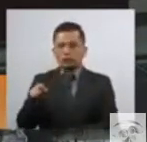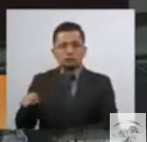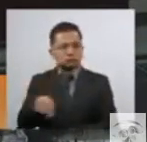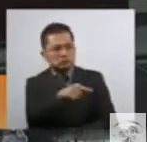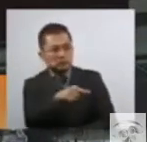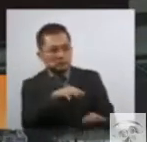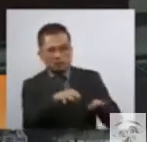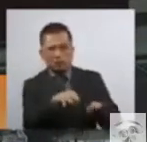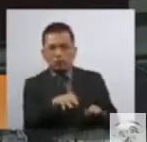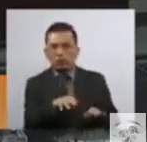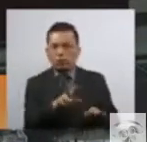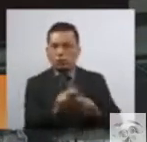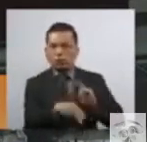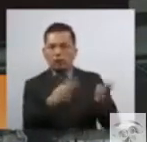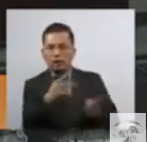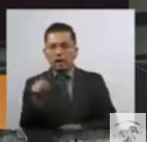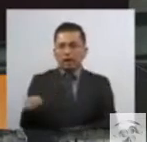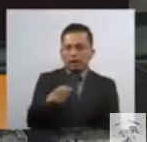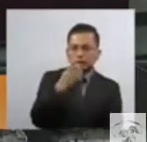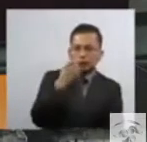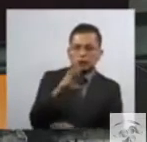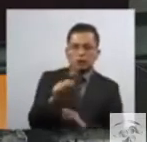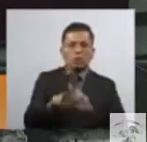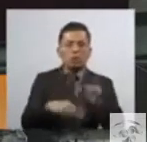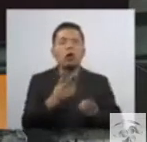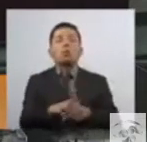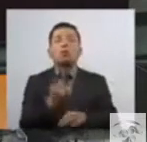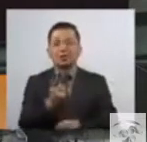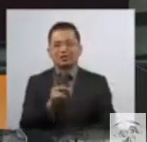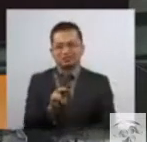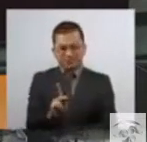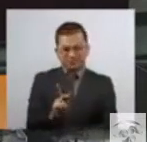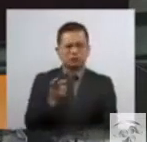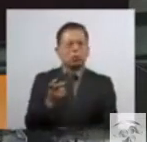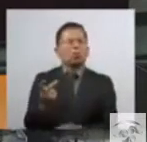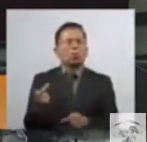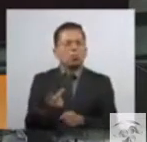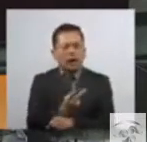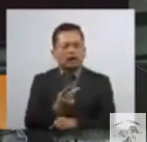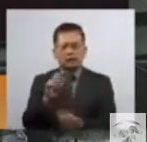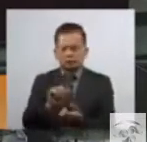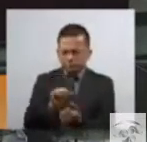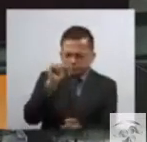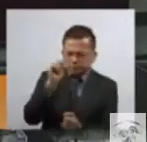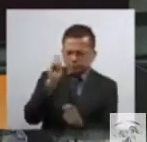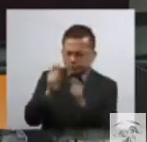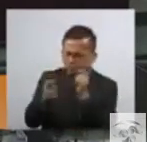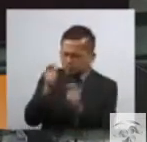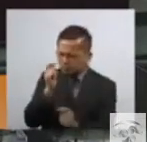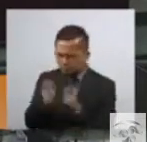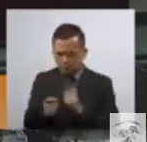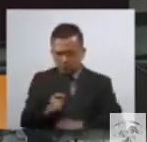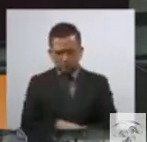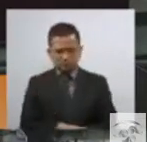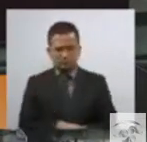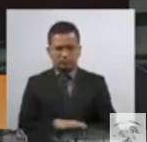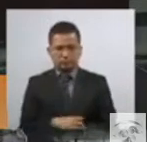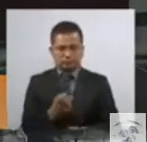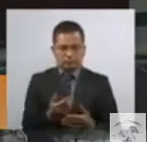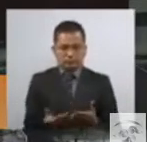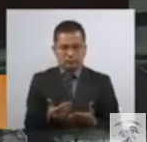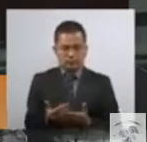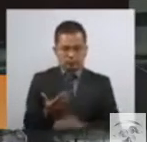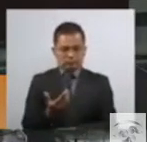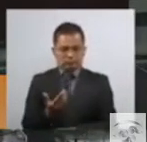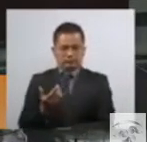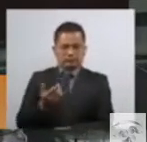de la gestión menstrual. Por eso es que hoy agradecemos que se hayan sumado todas las diputadas de los grupos parlamentarios a